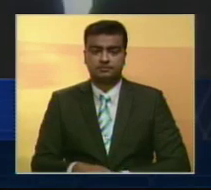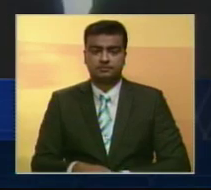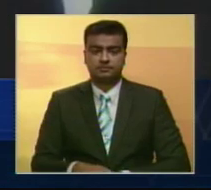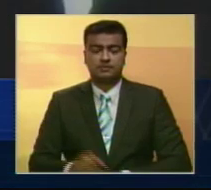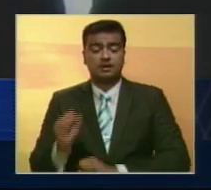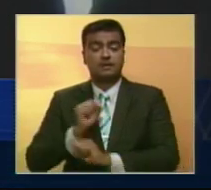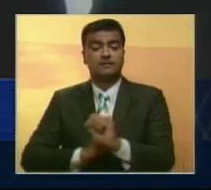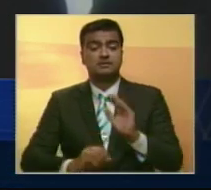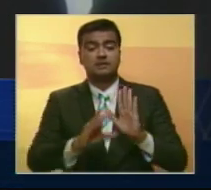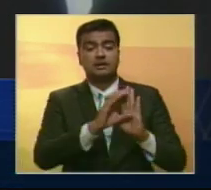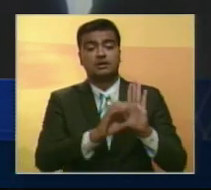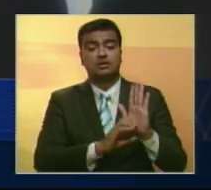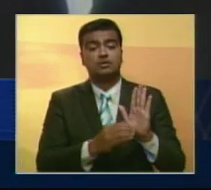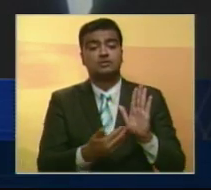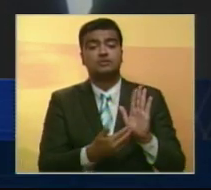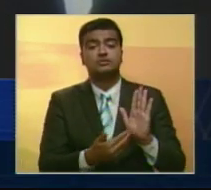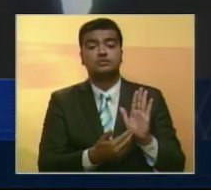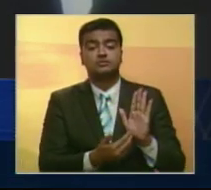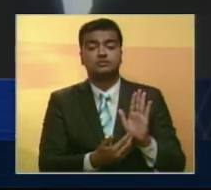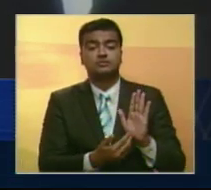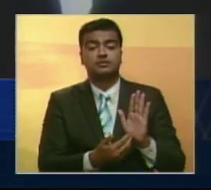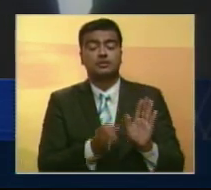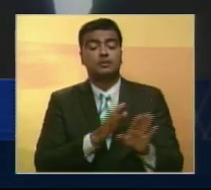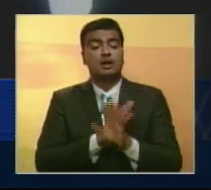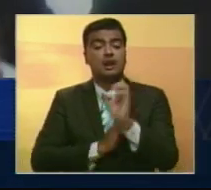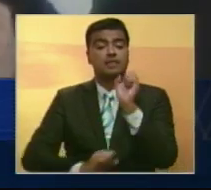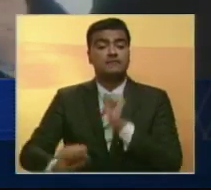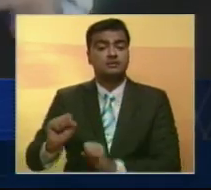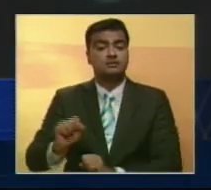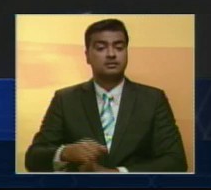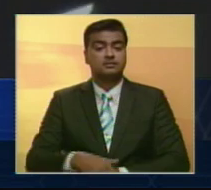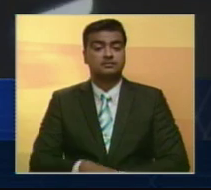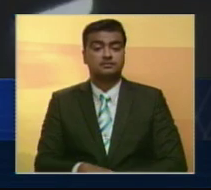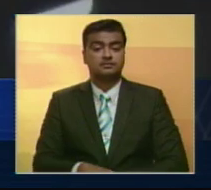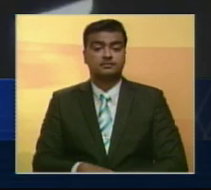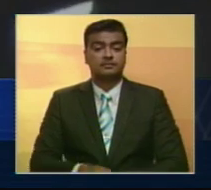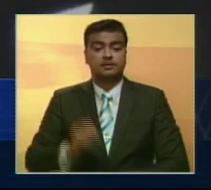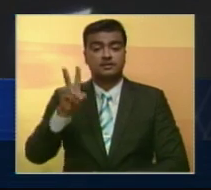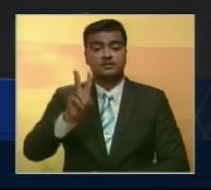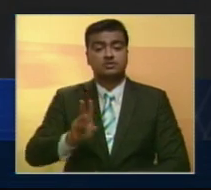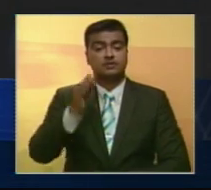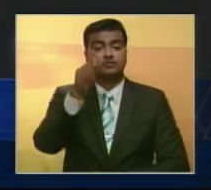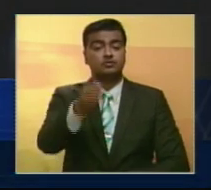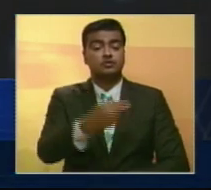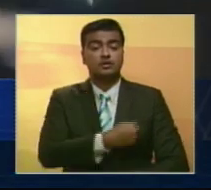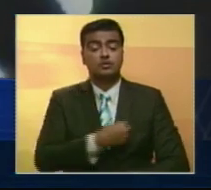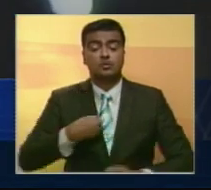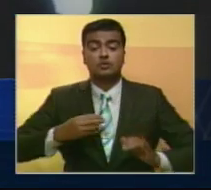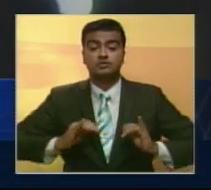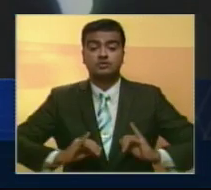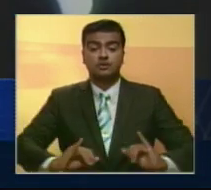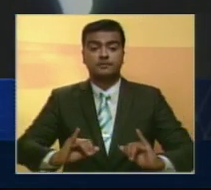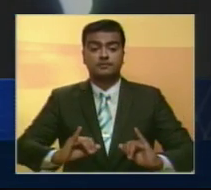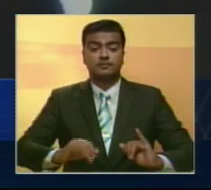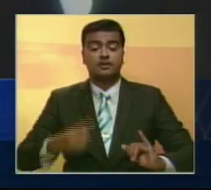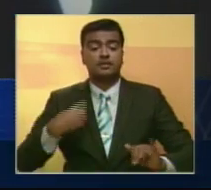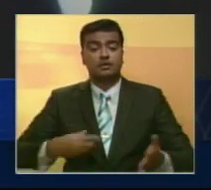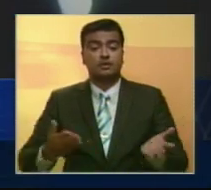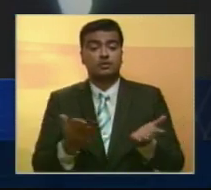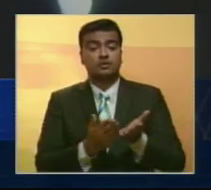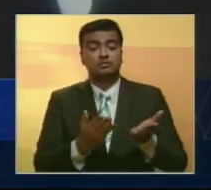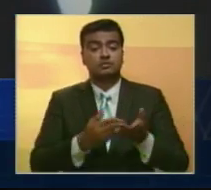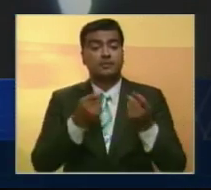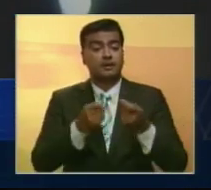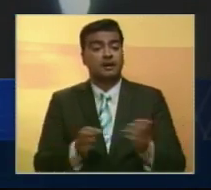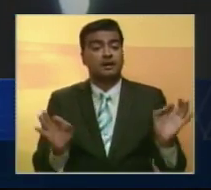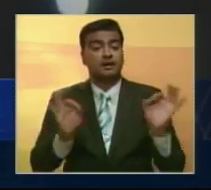la Constitución, porque es la defensa de la Venezuela futuro, la de nuestros hijos, para que tengan una educación